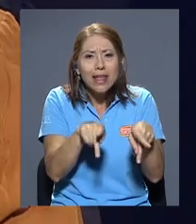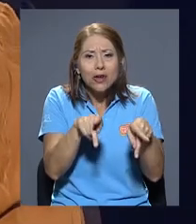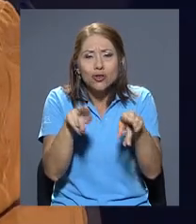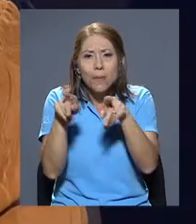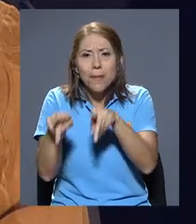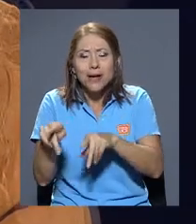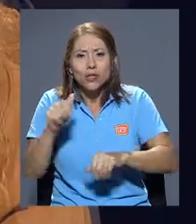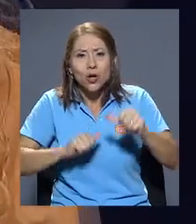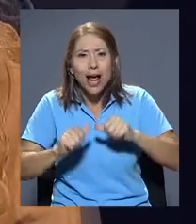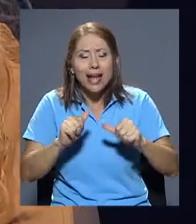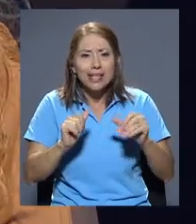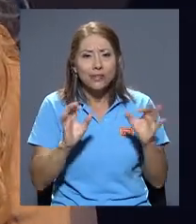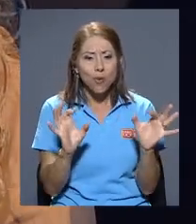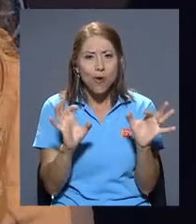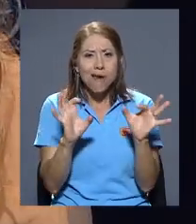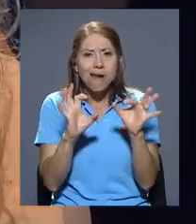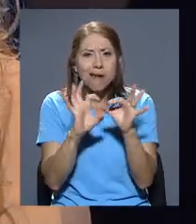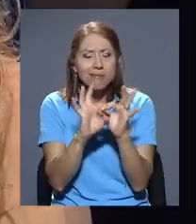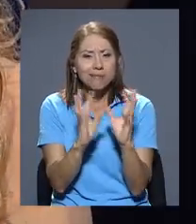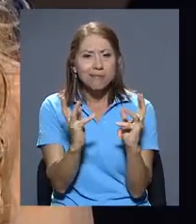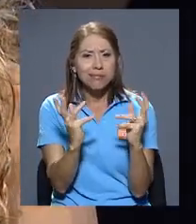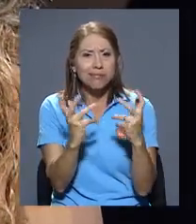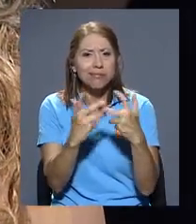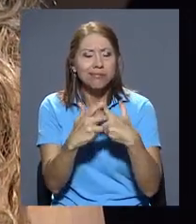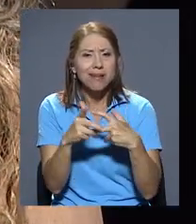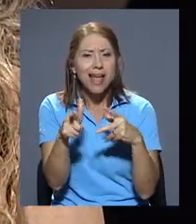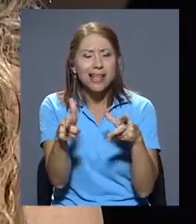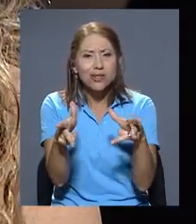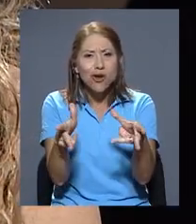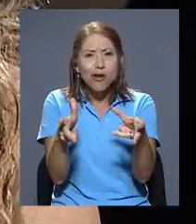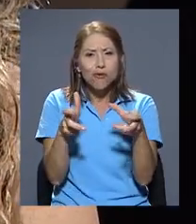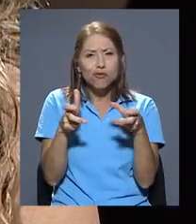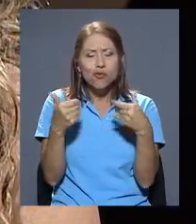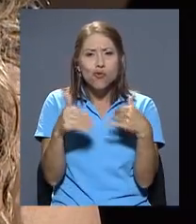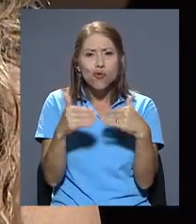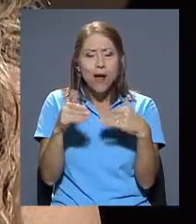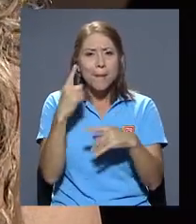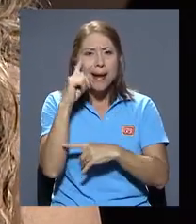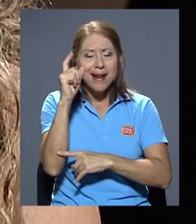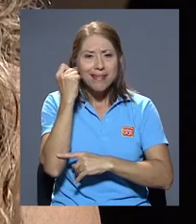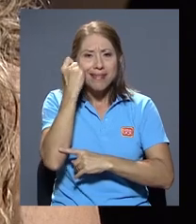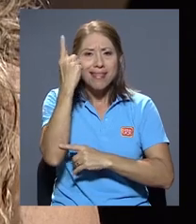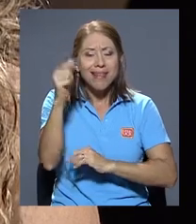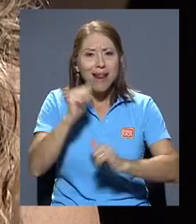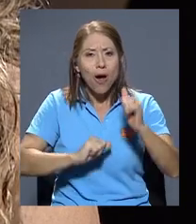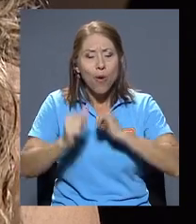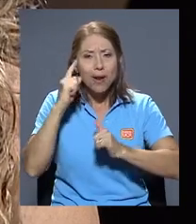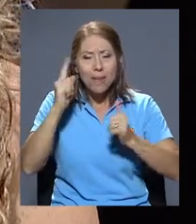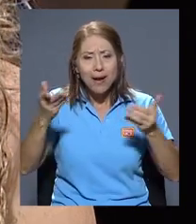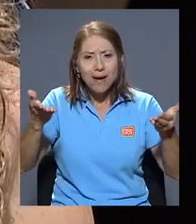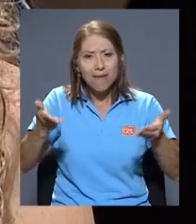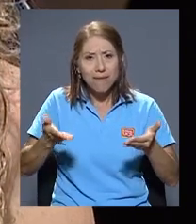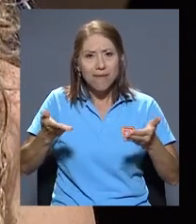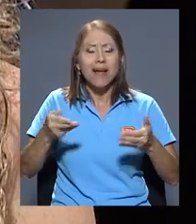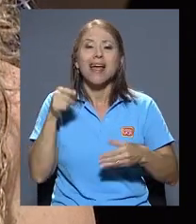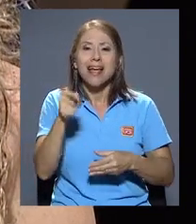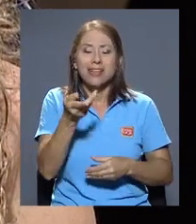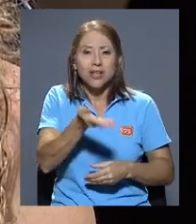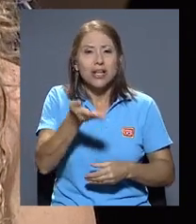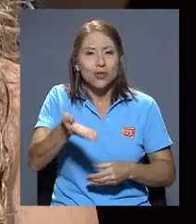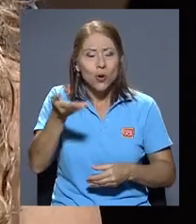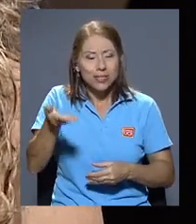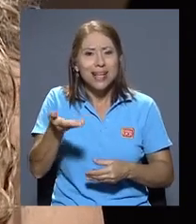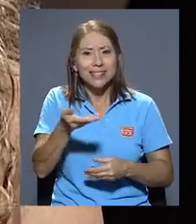ganchos principales para entender, digamos, la obra y para recibirla. Creo que es de las cosas que quedan resonando más en el